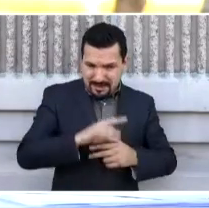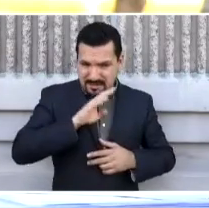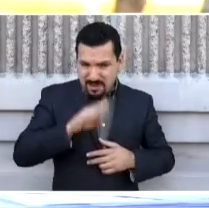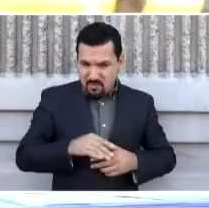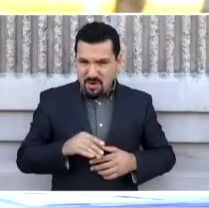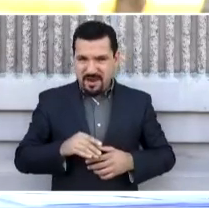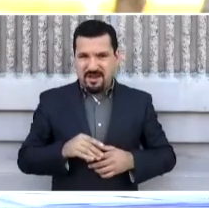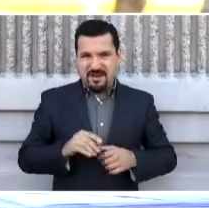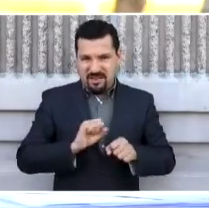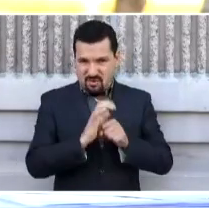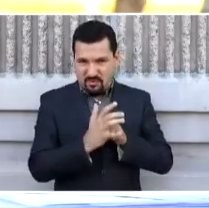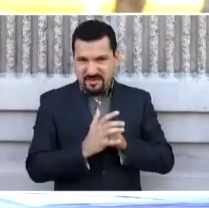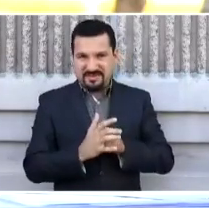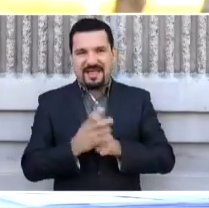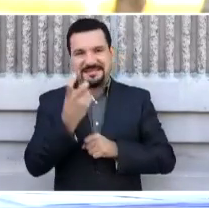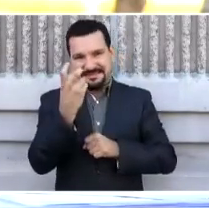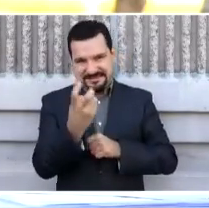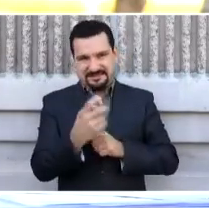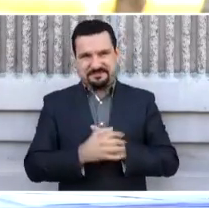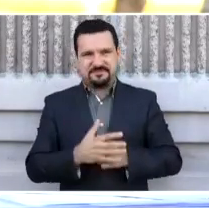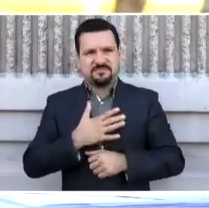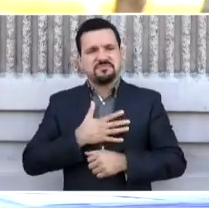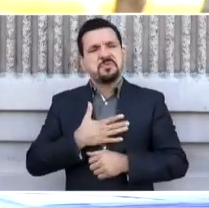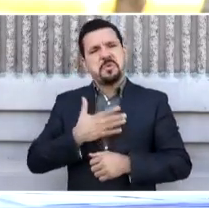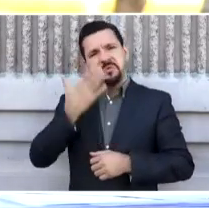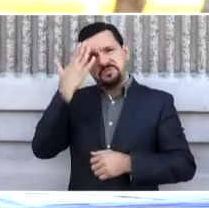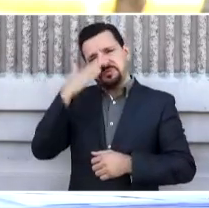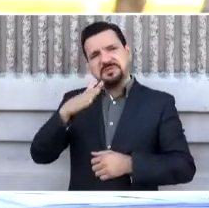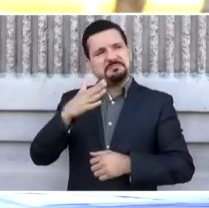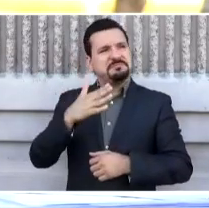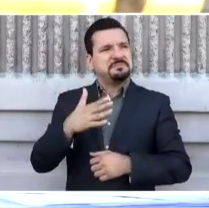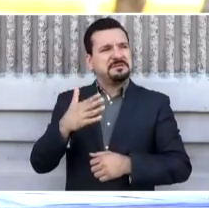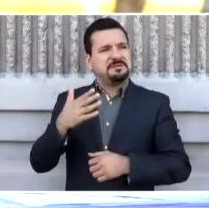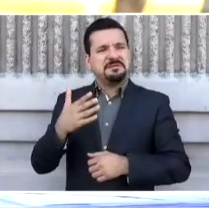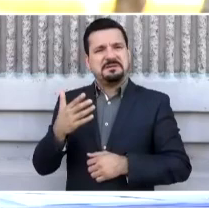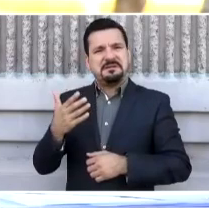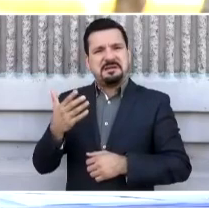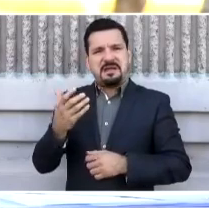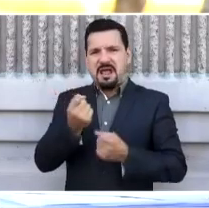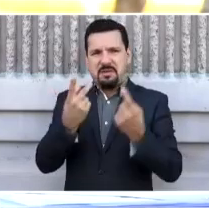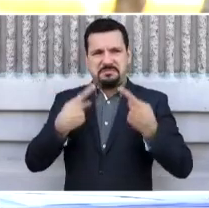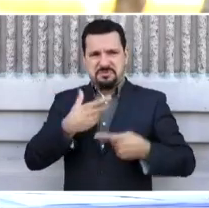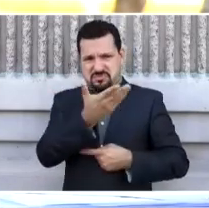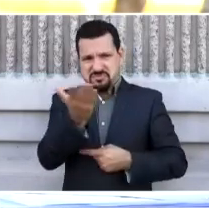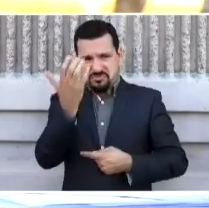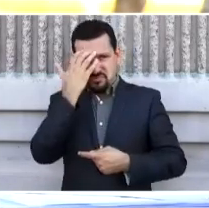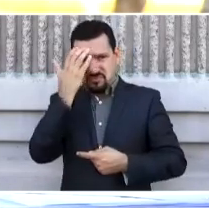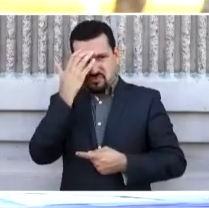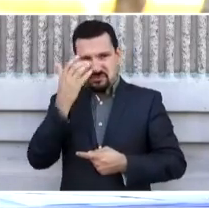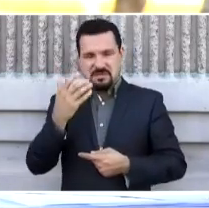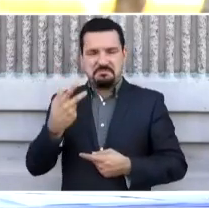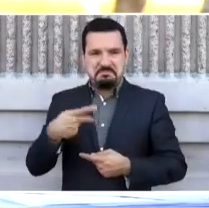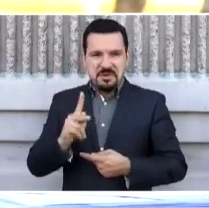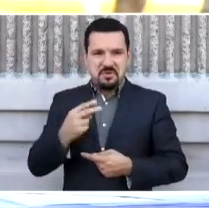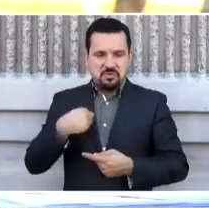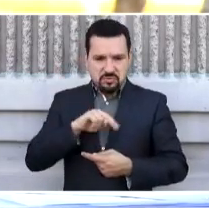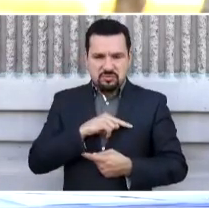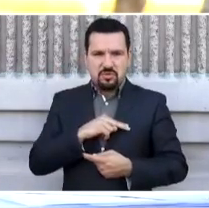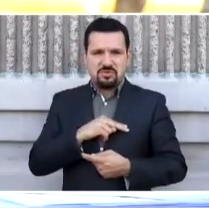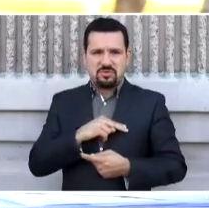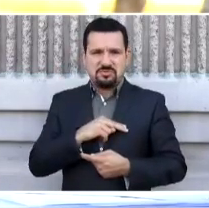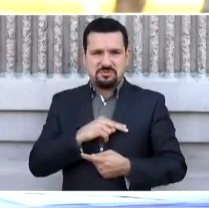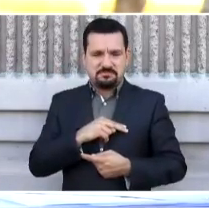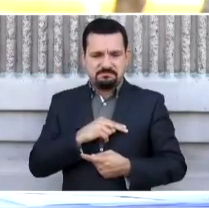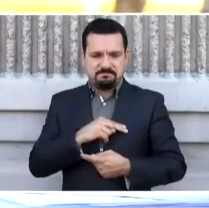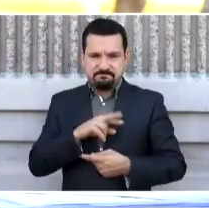y es de conocimiento ciudadano, es que nos hemos apegado a una razón técnica en el estado